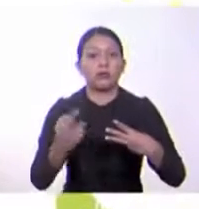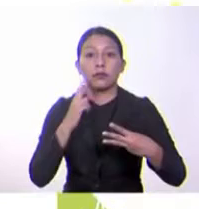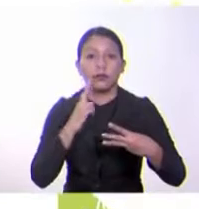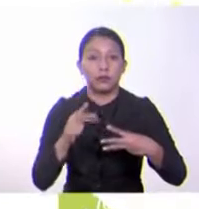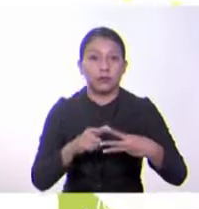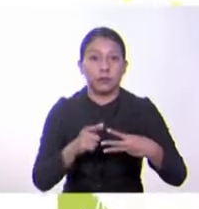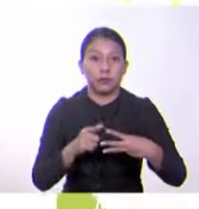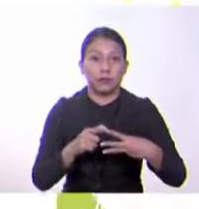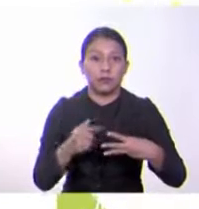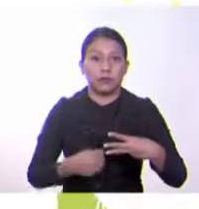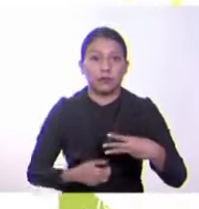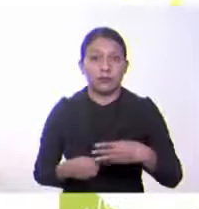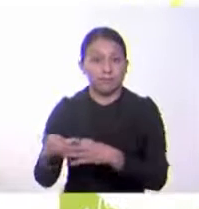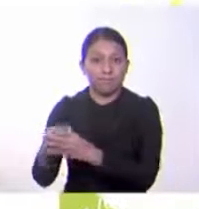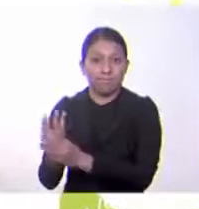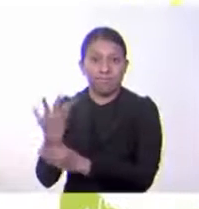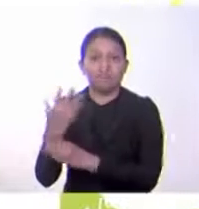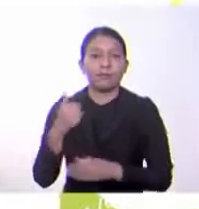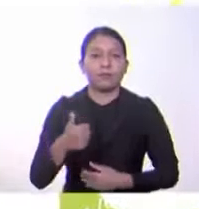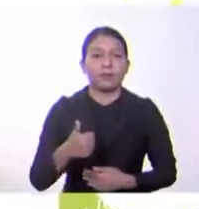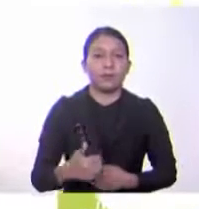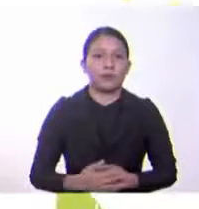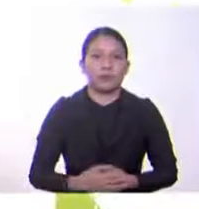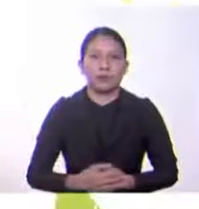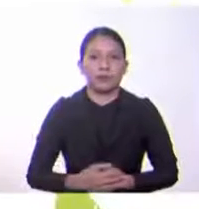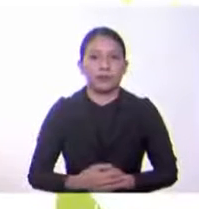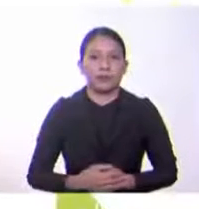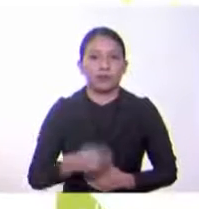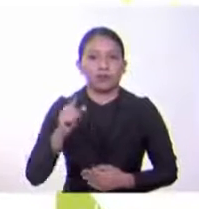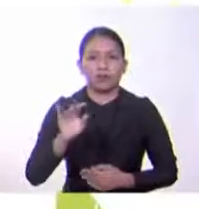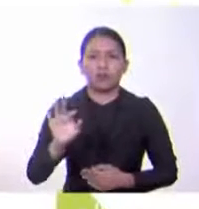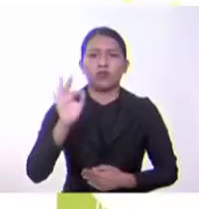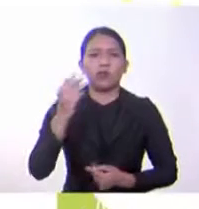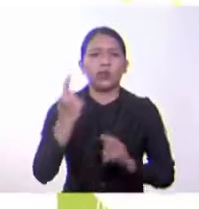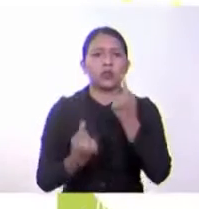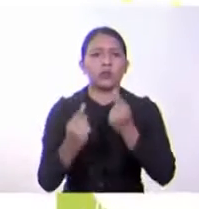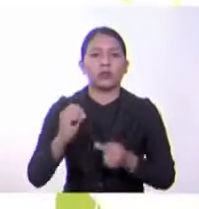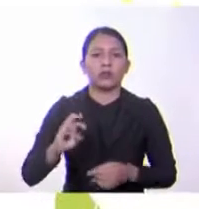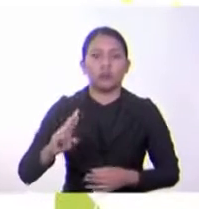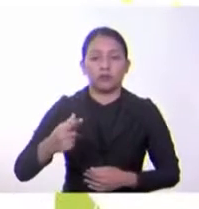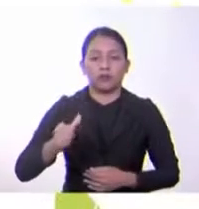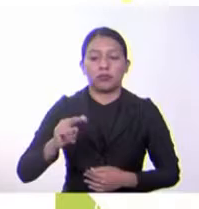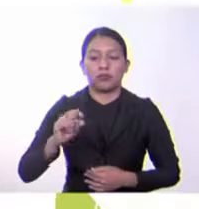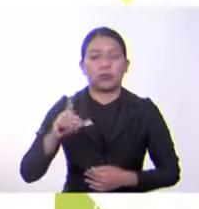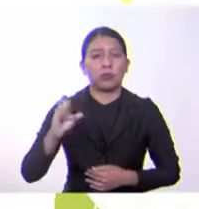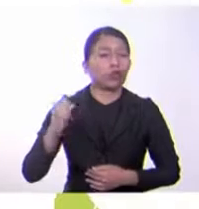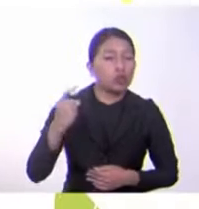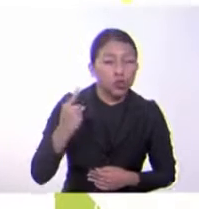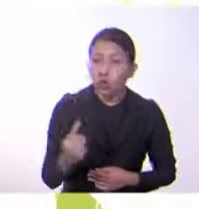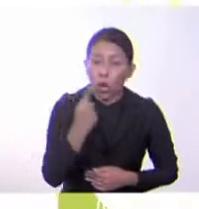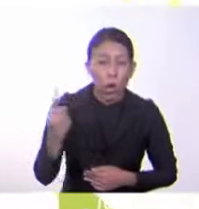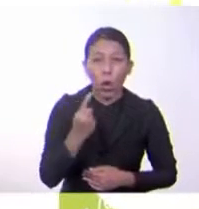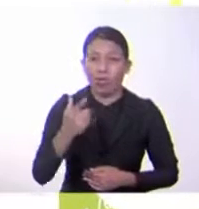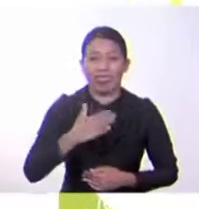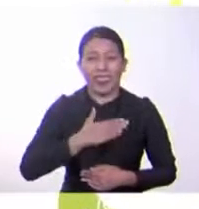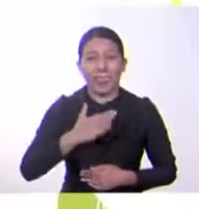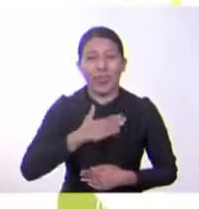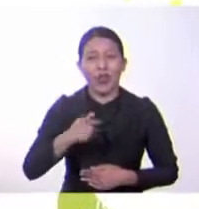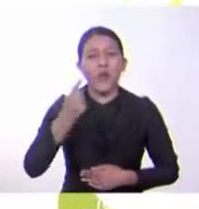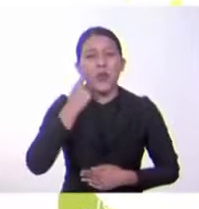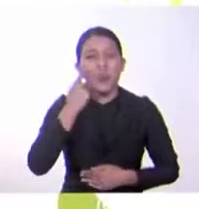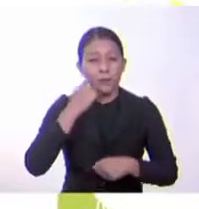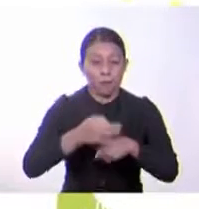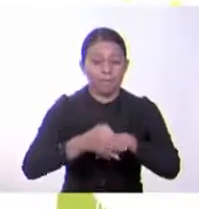respondiste A, estás en lo correcto. Selecciona los organelos que únicamente están presentes